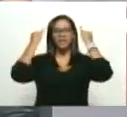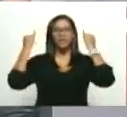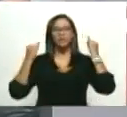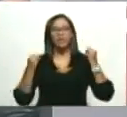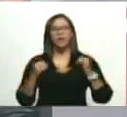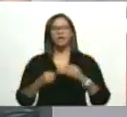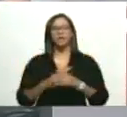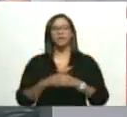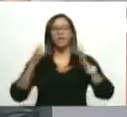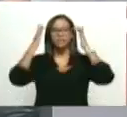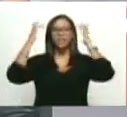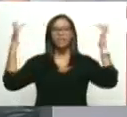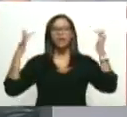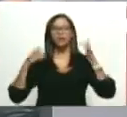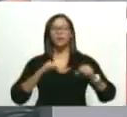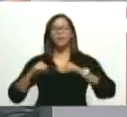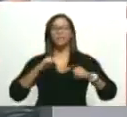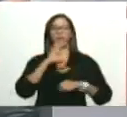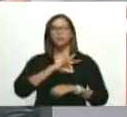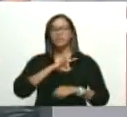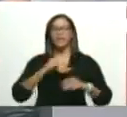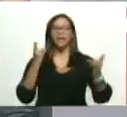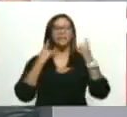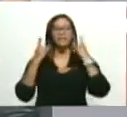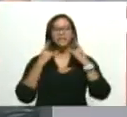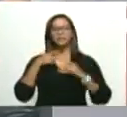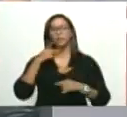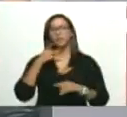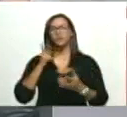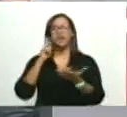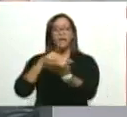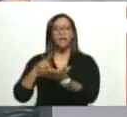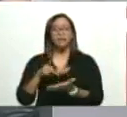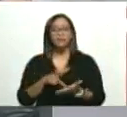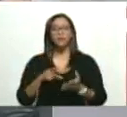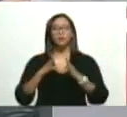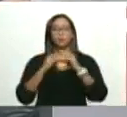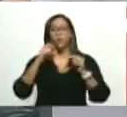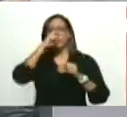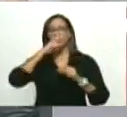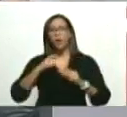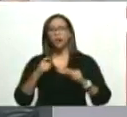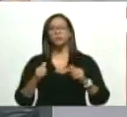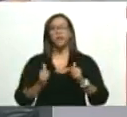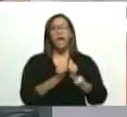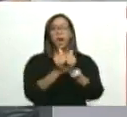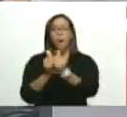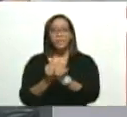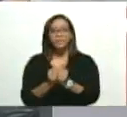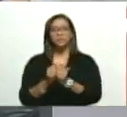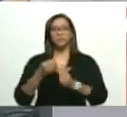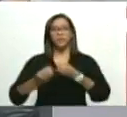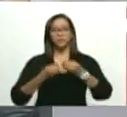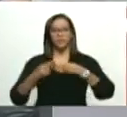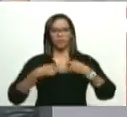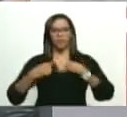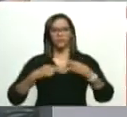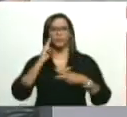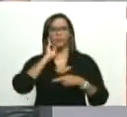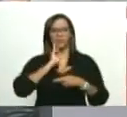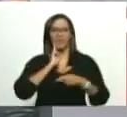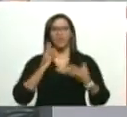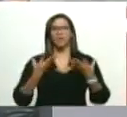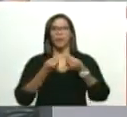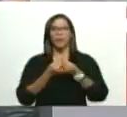movimientos sociales, activistas, políticos que han estado, digamos, todos estos años acompañando lo que ha sido la revolución bolivariana y